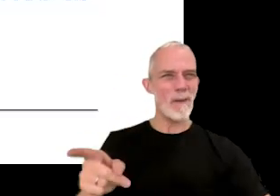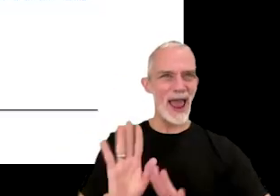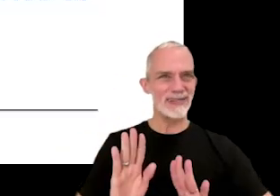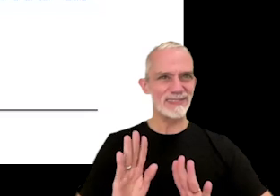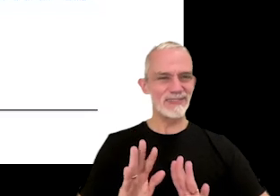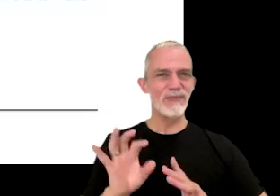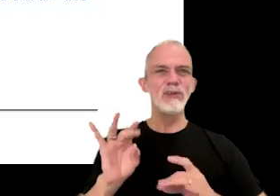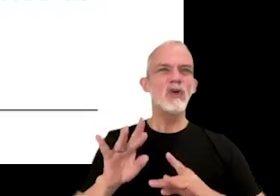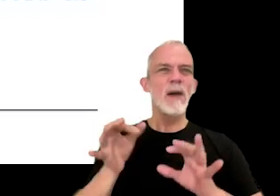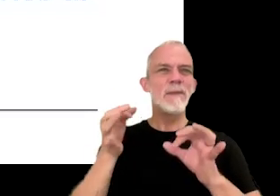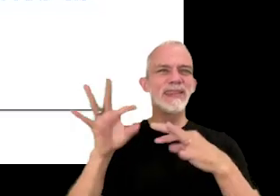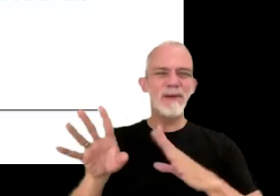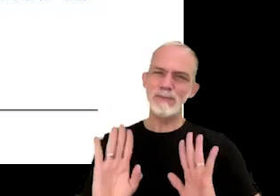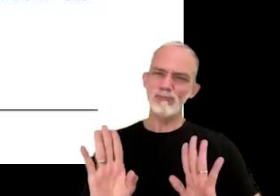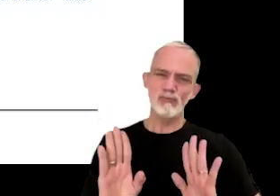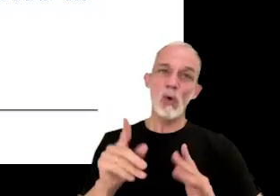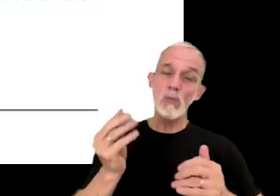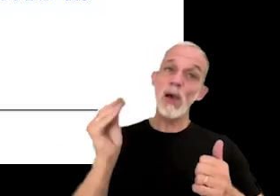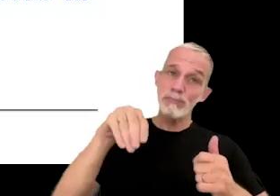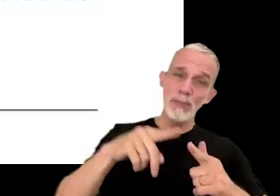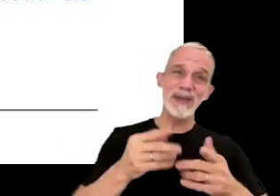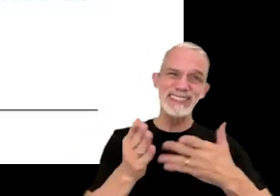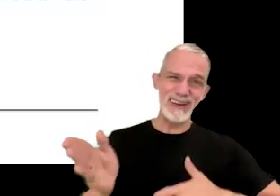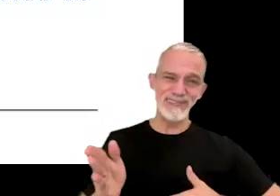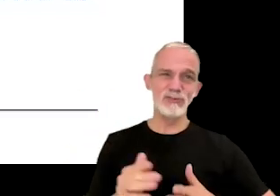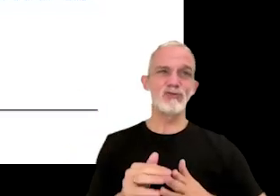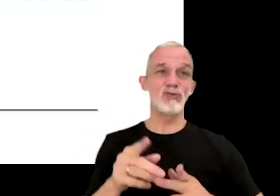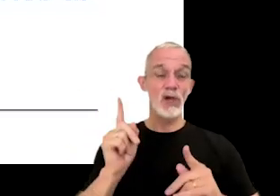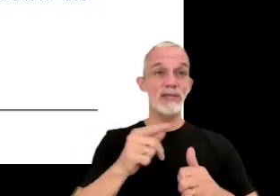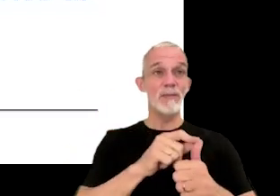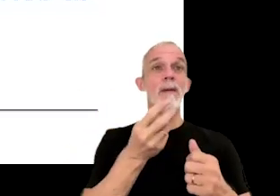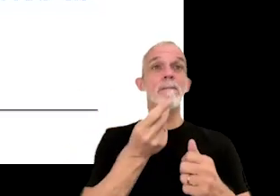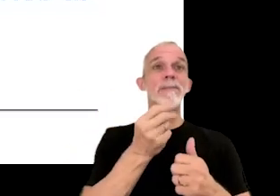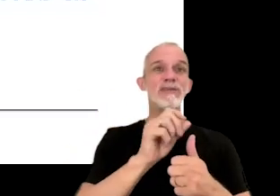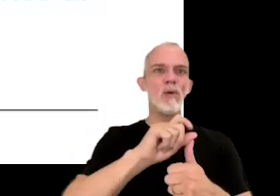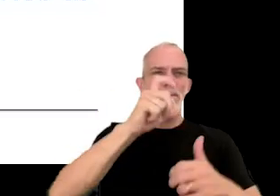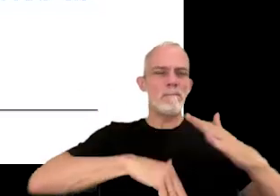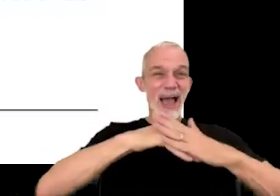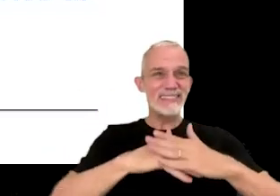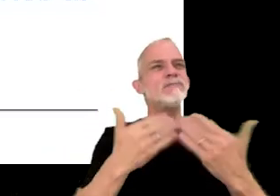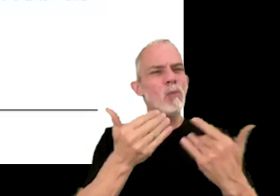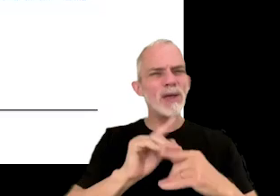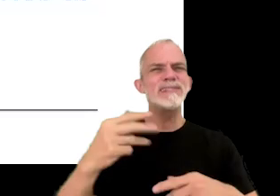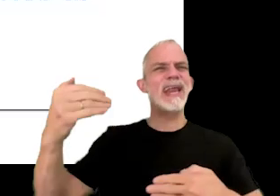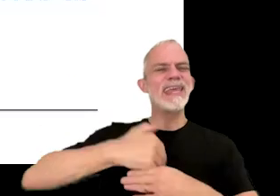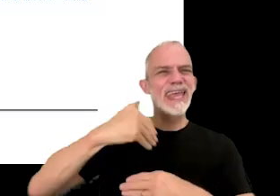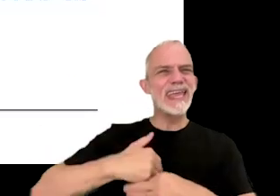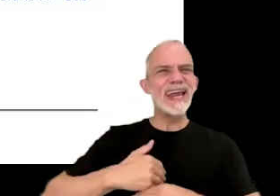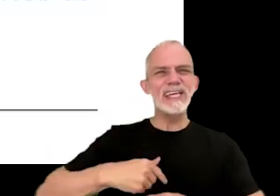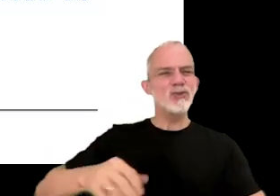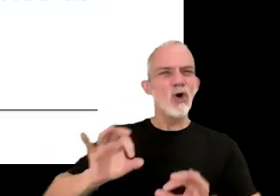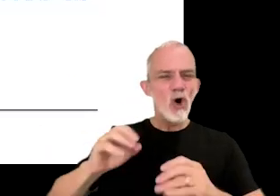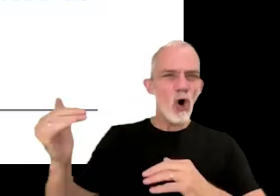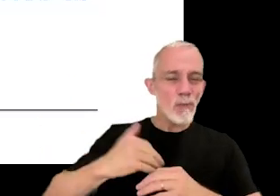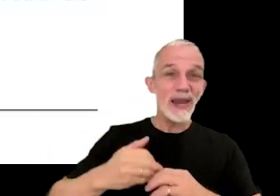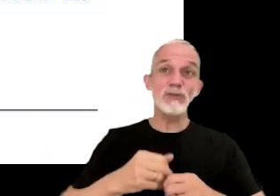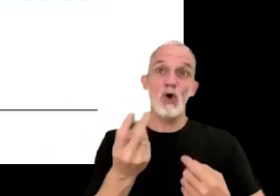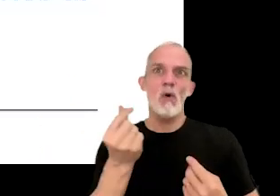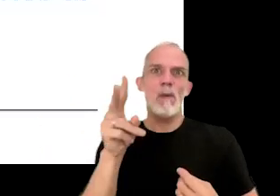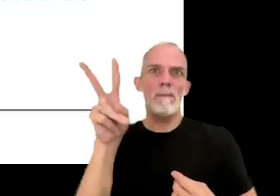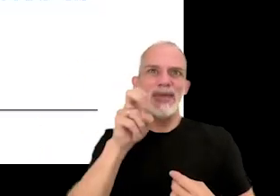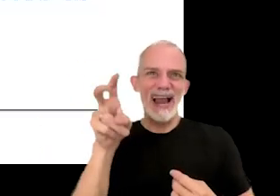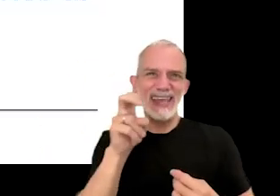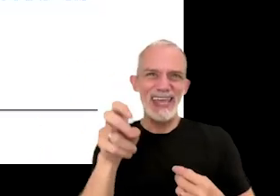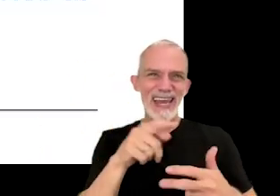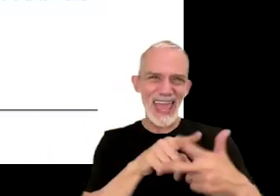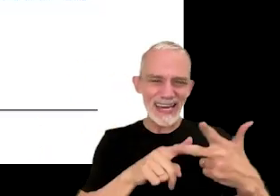solamente hubo un incremento del parámetro de precio máximo, ingreso bruto y montos de alquileres devengados,